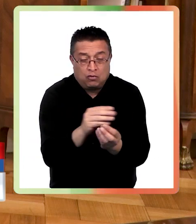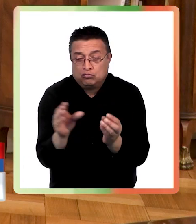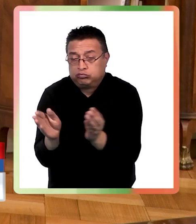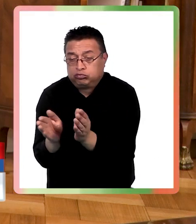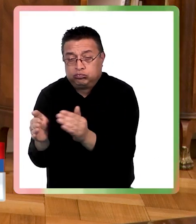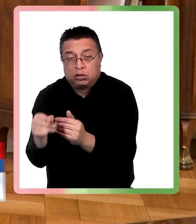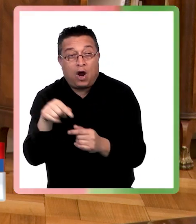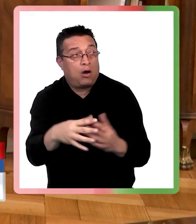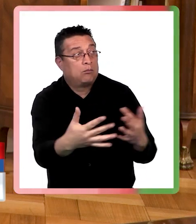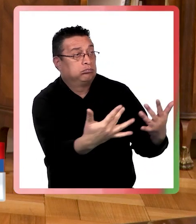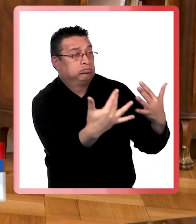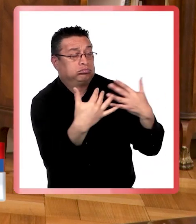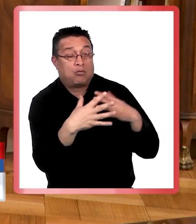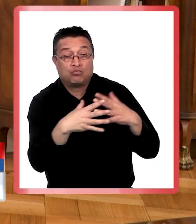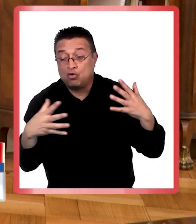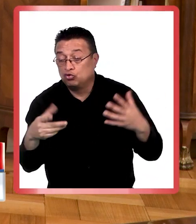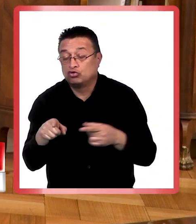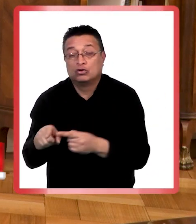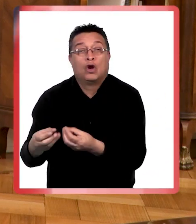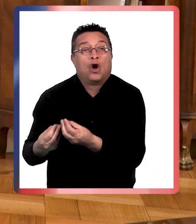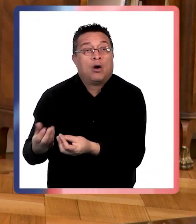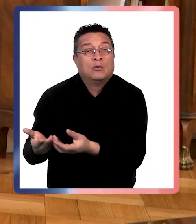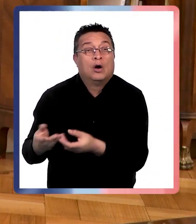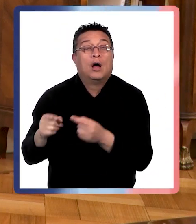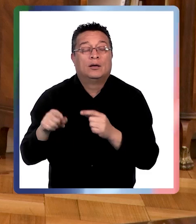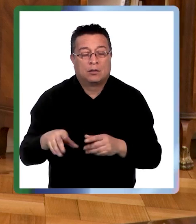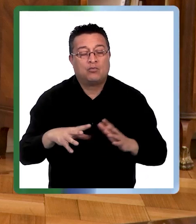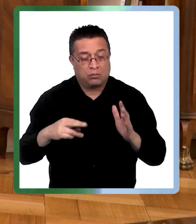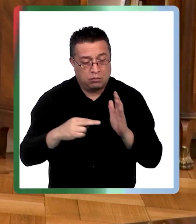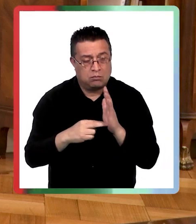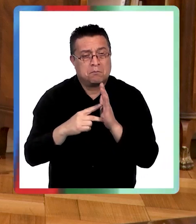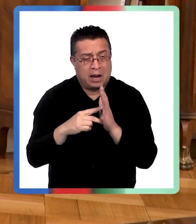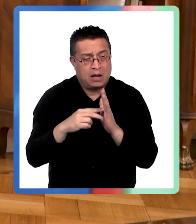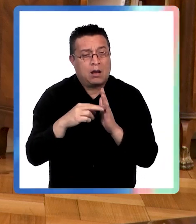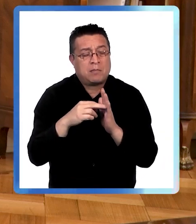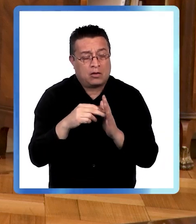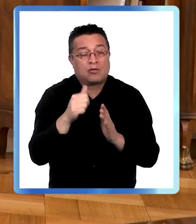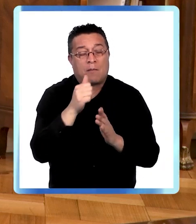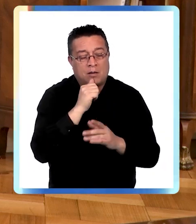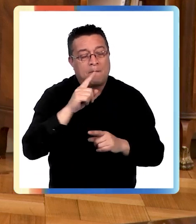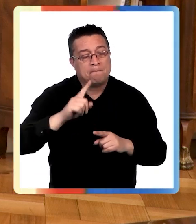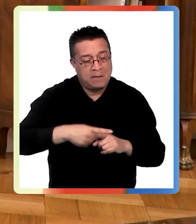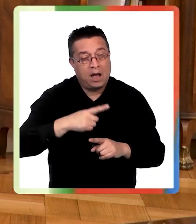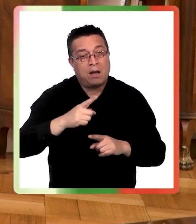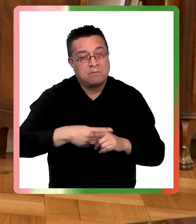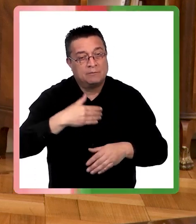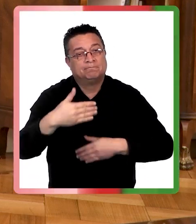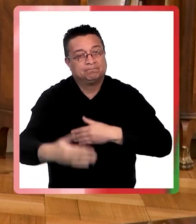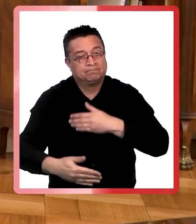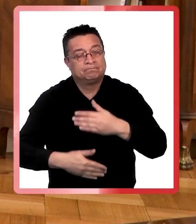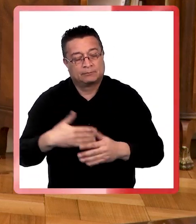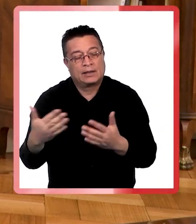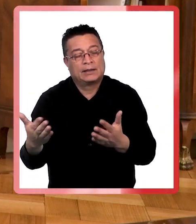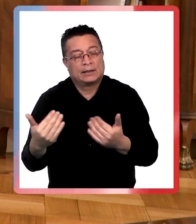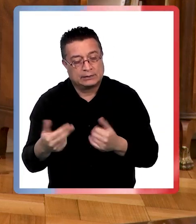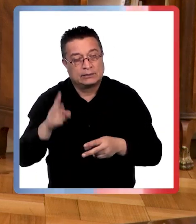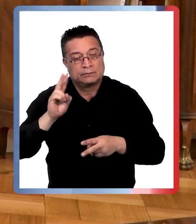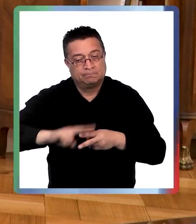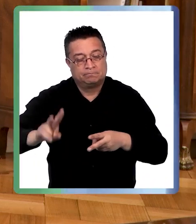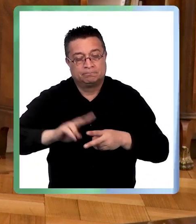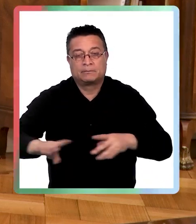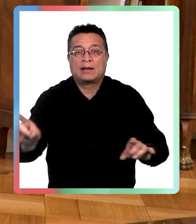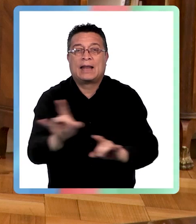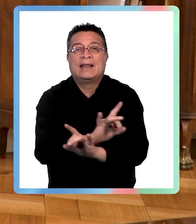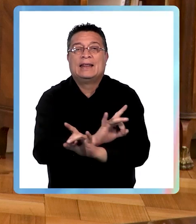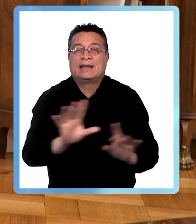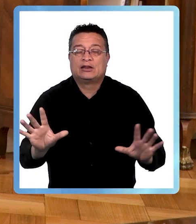hoy día les toca enfrentar. Entonces tenemos que seguir dando, se han dado muchos pasos, pero es una cosa en la que va a haber que persistir en el tiempo para quedar realmente